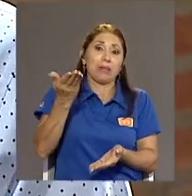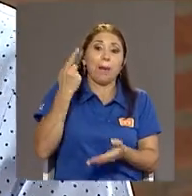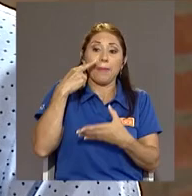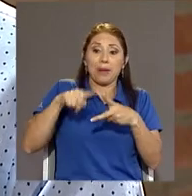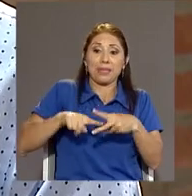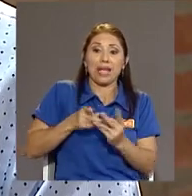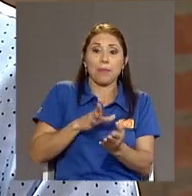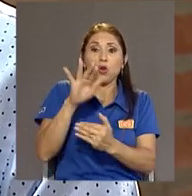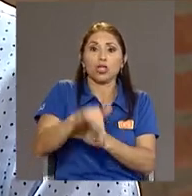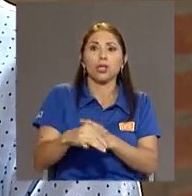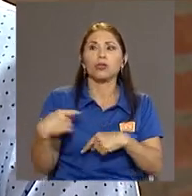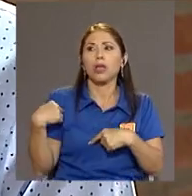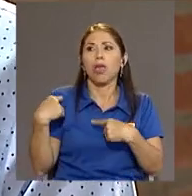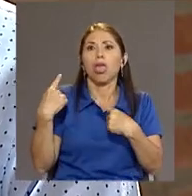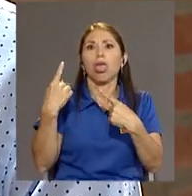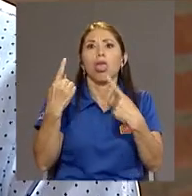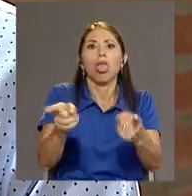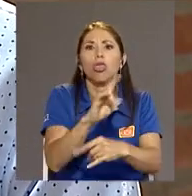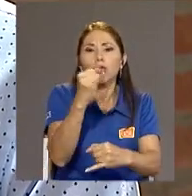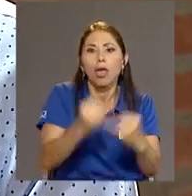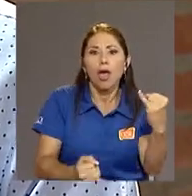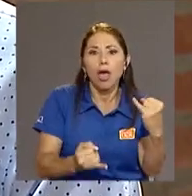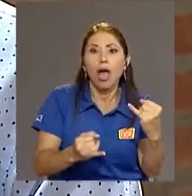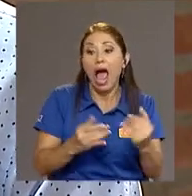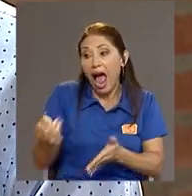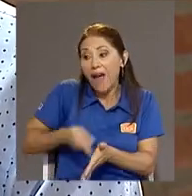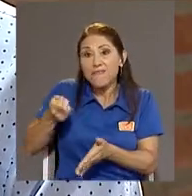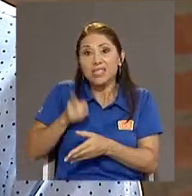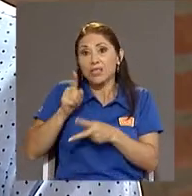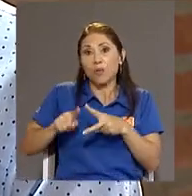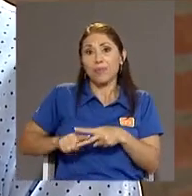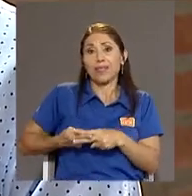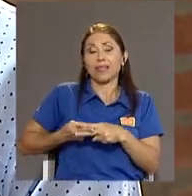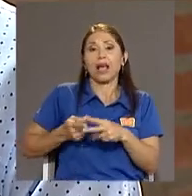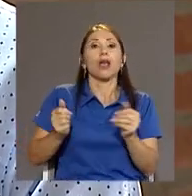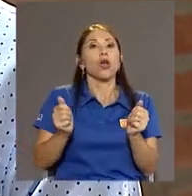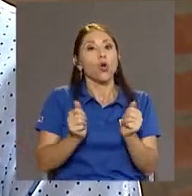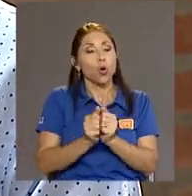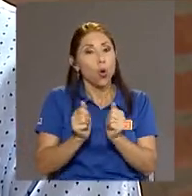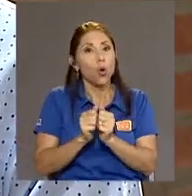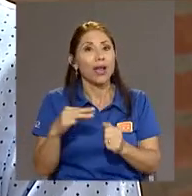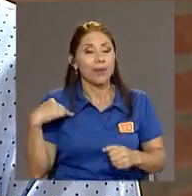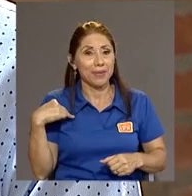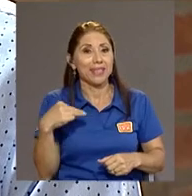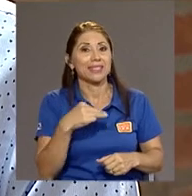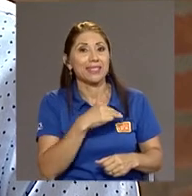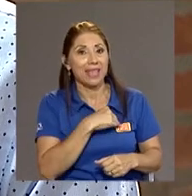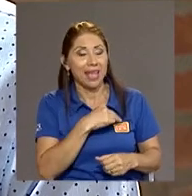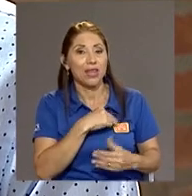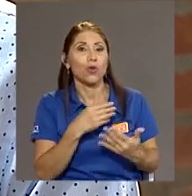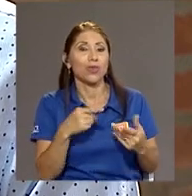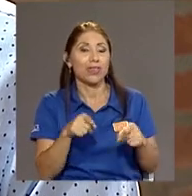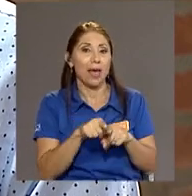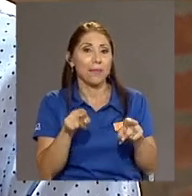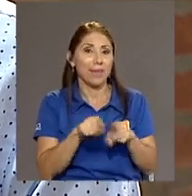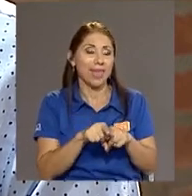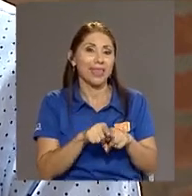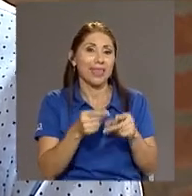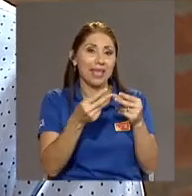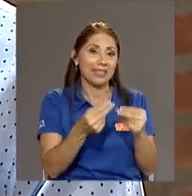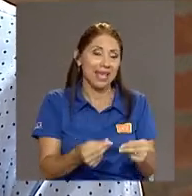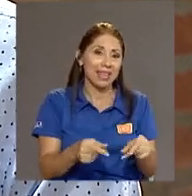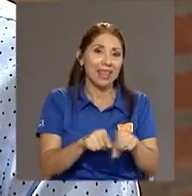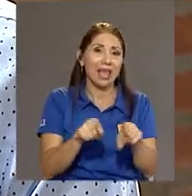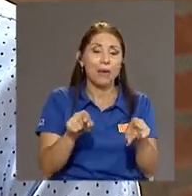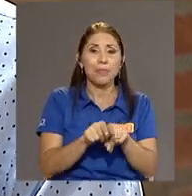Entonces, ¿qué está pasando por ahí? Con el Ministerio de Vivienda también, en la investigación se aborda lo que está haciendo el FUSOVI, por ejemplo,